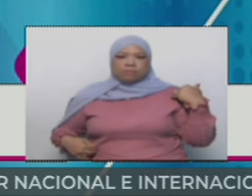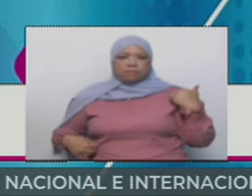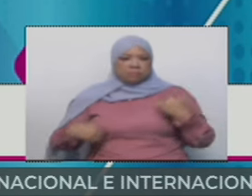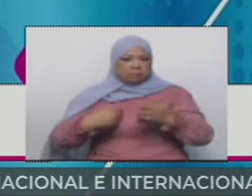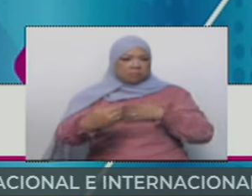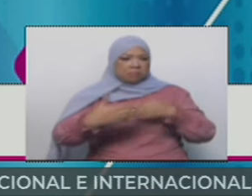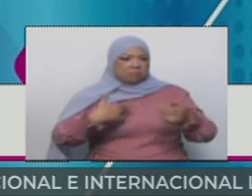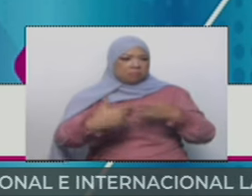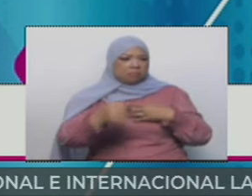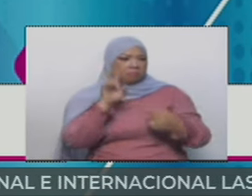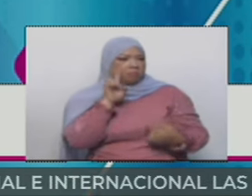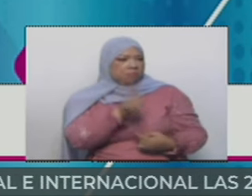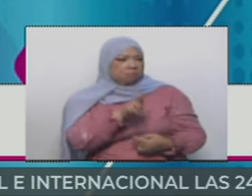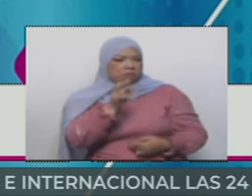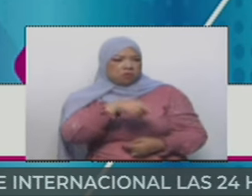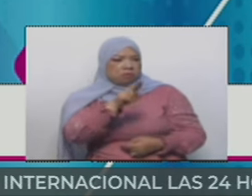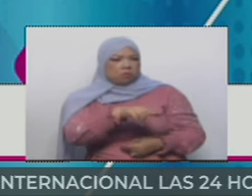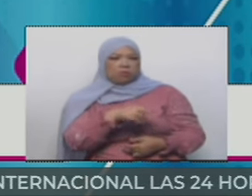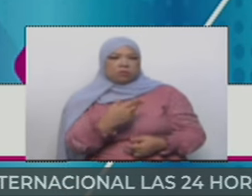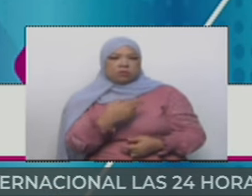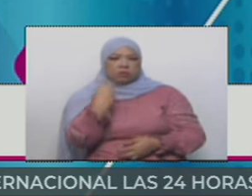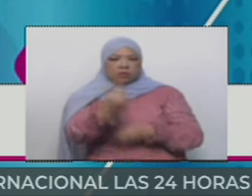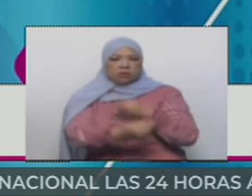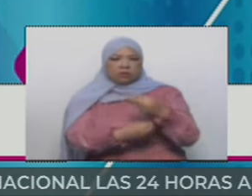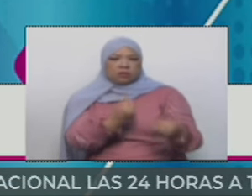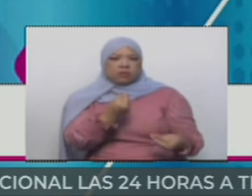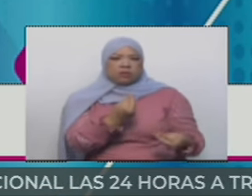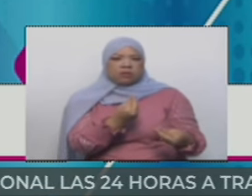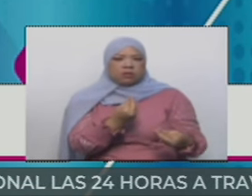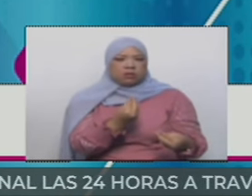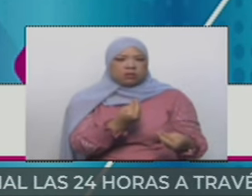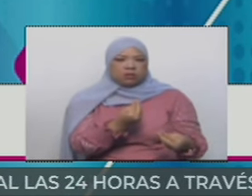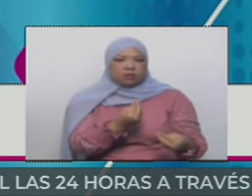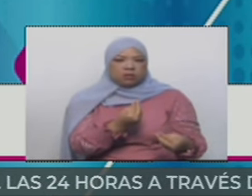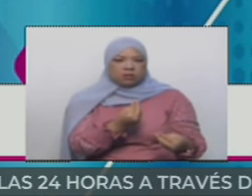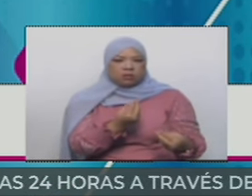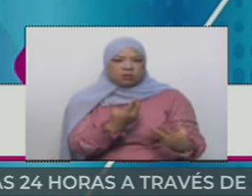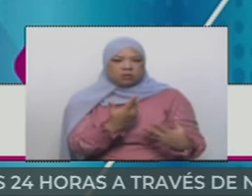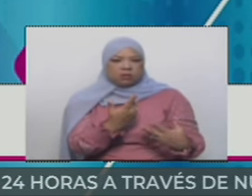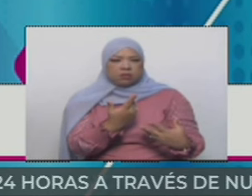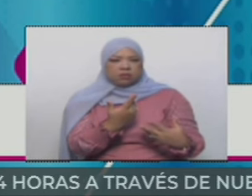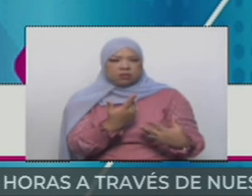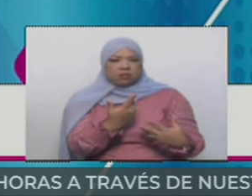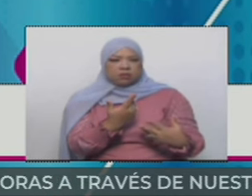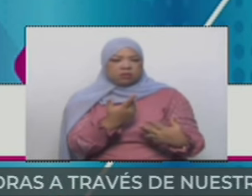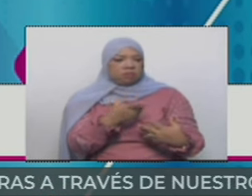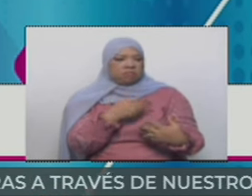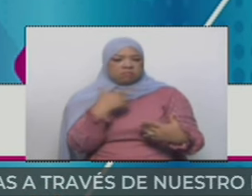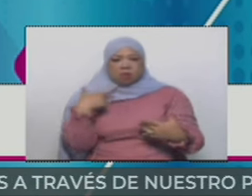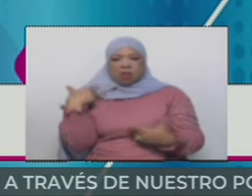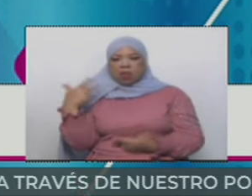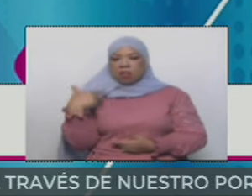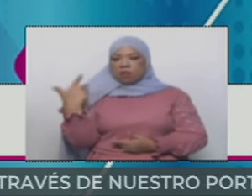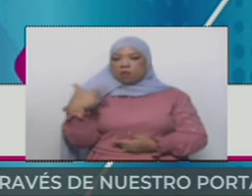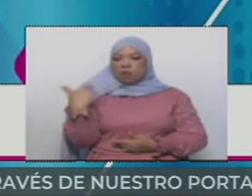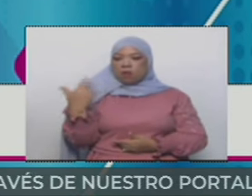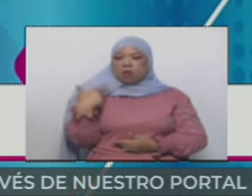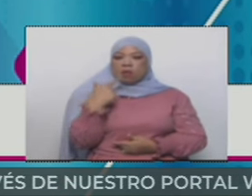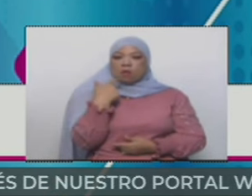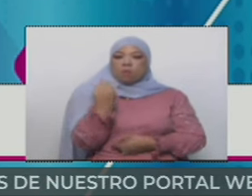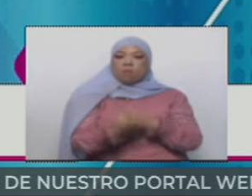la cara. Ellos eran la tapa del frasco, como dice Maracaibo.